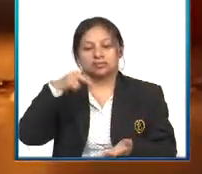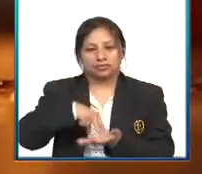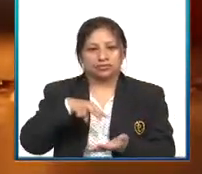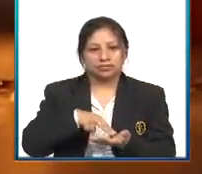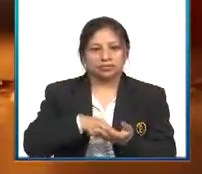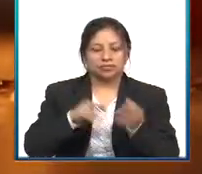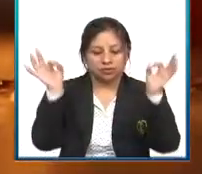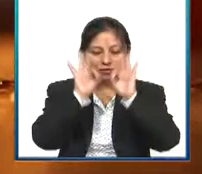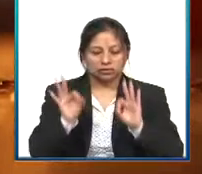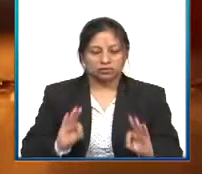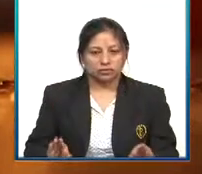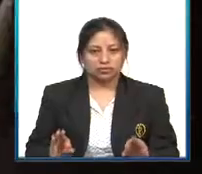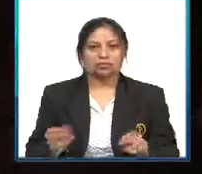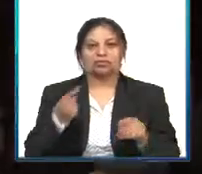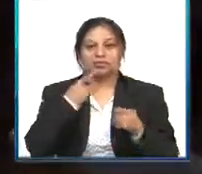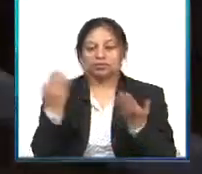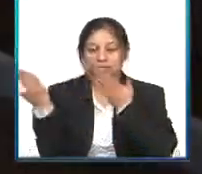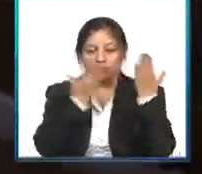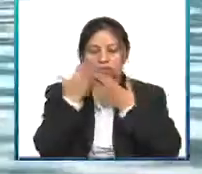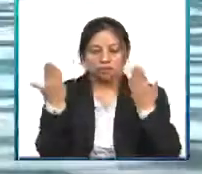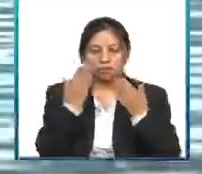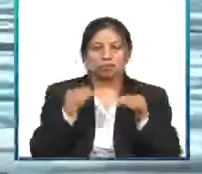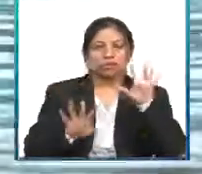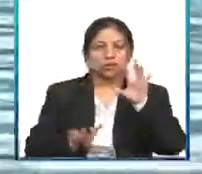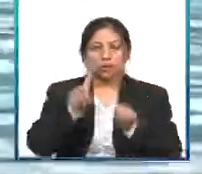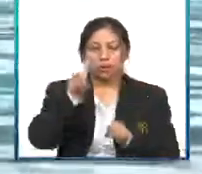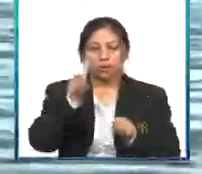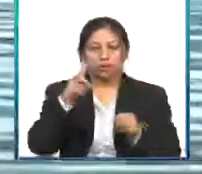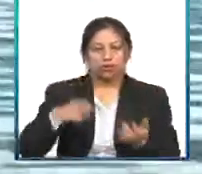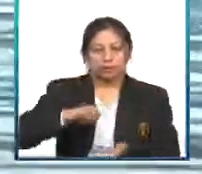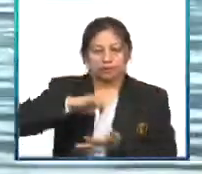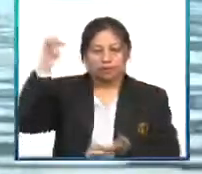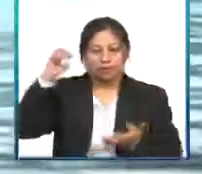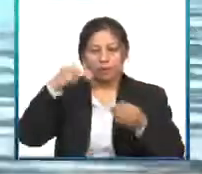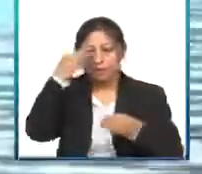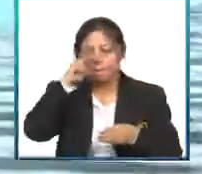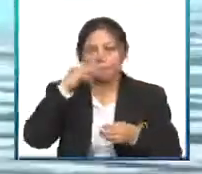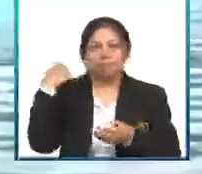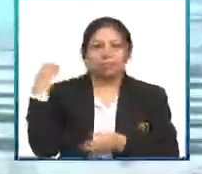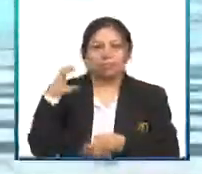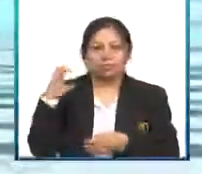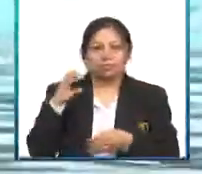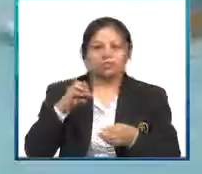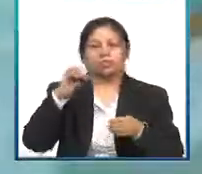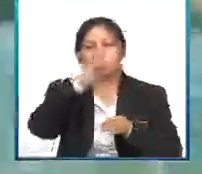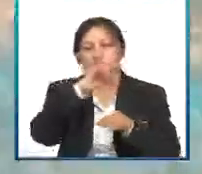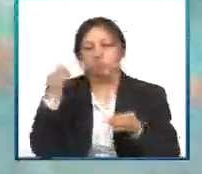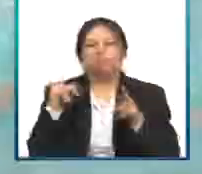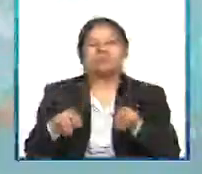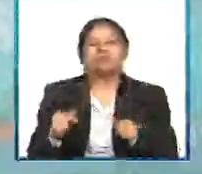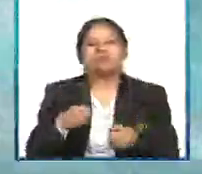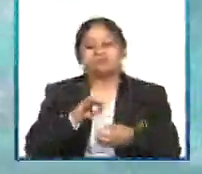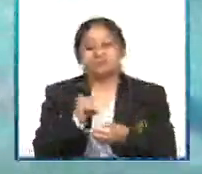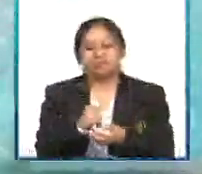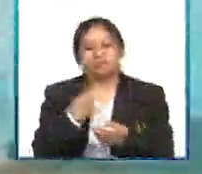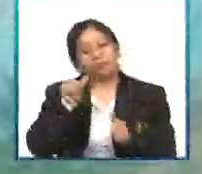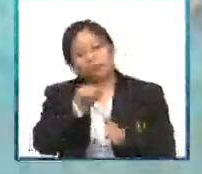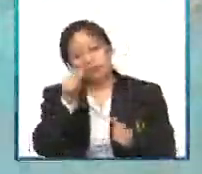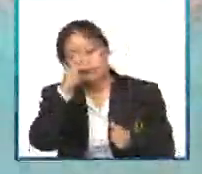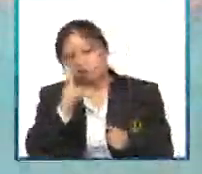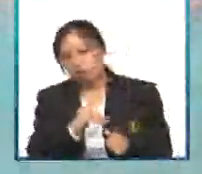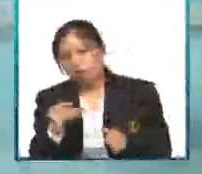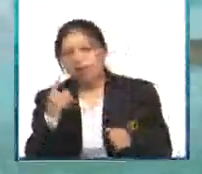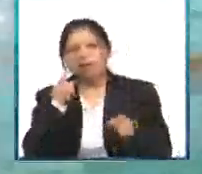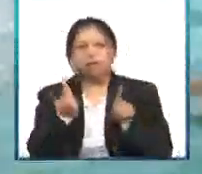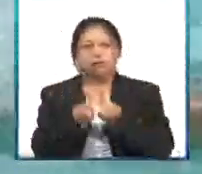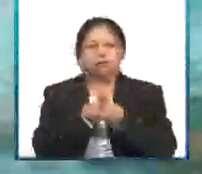año, y al que formaron parte destacados estudiantes de 11 países, entre estos de México, Colombia, Puerto Rico, Perú, República Dominicana, entre otros, visitaron